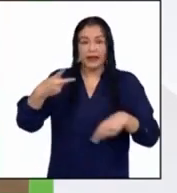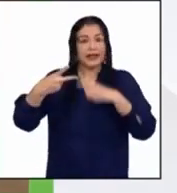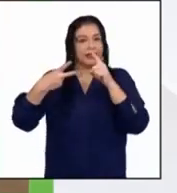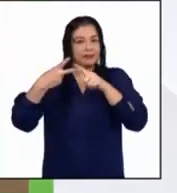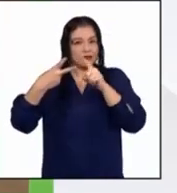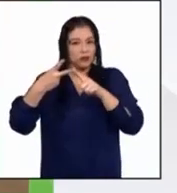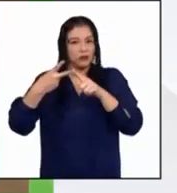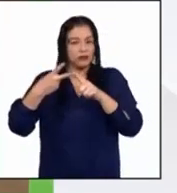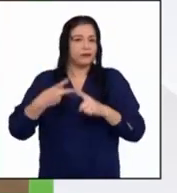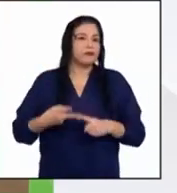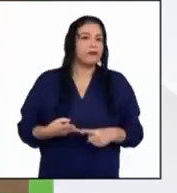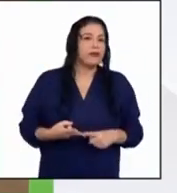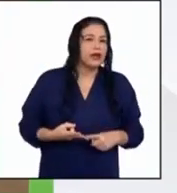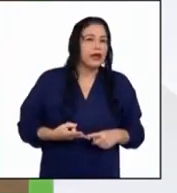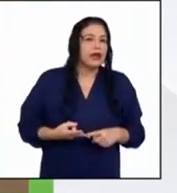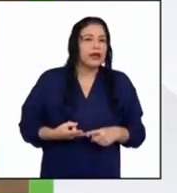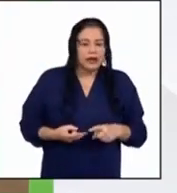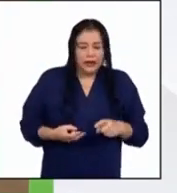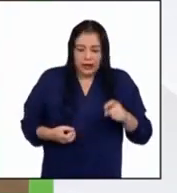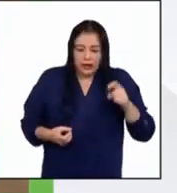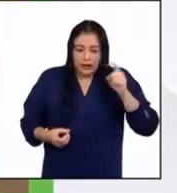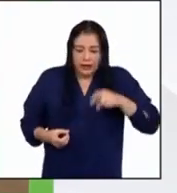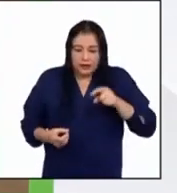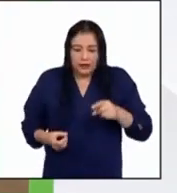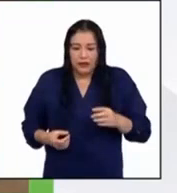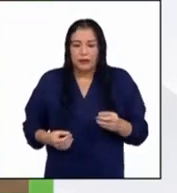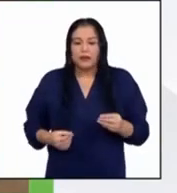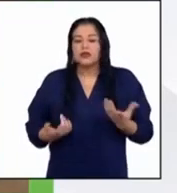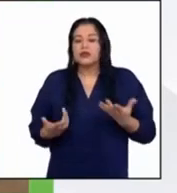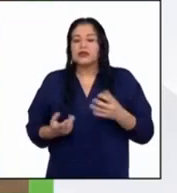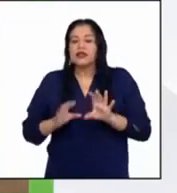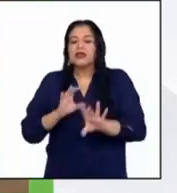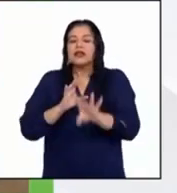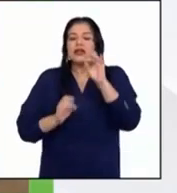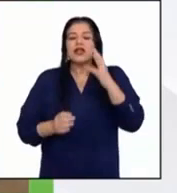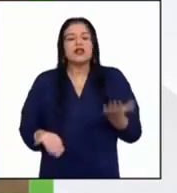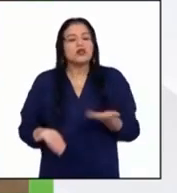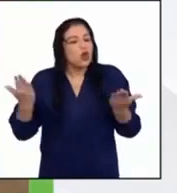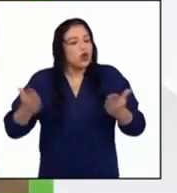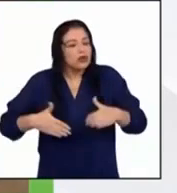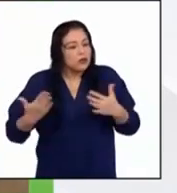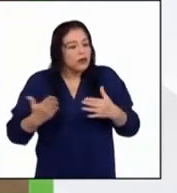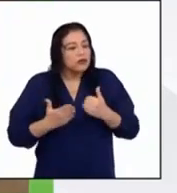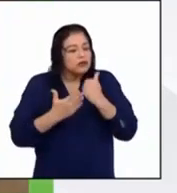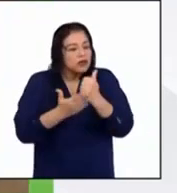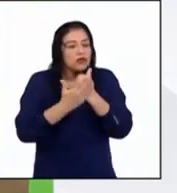debemos identificar dónde podemos actuar y